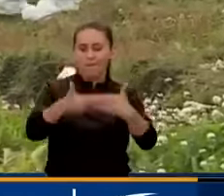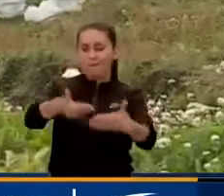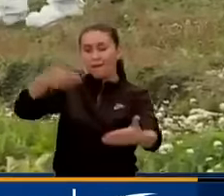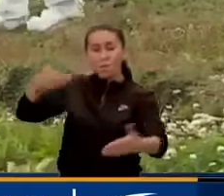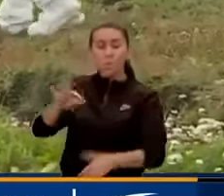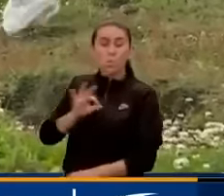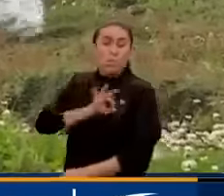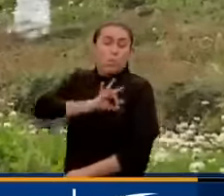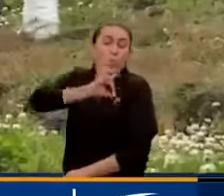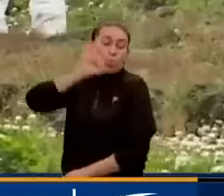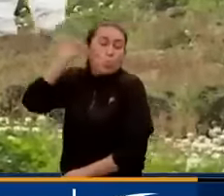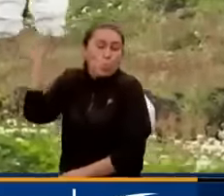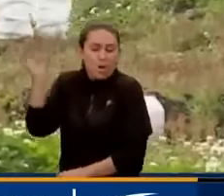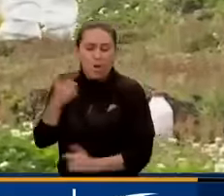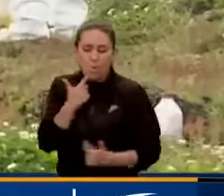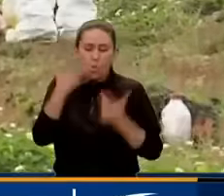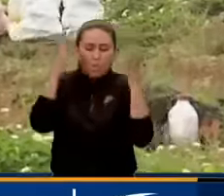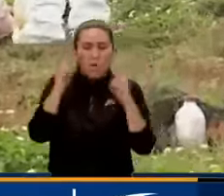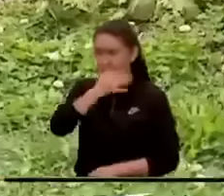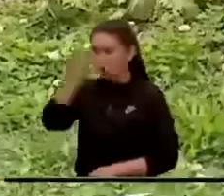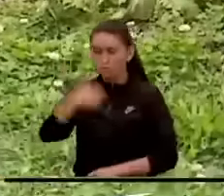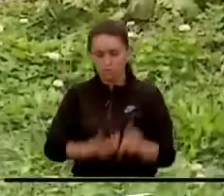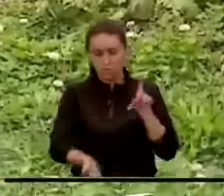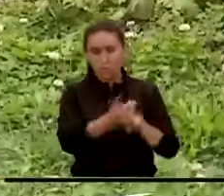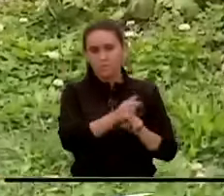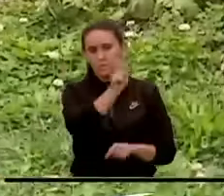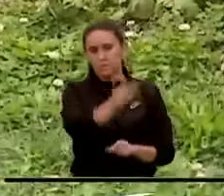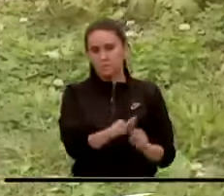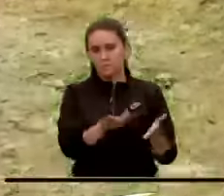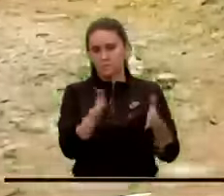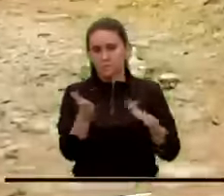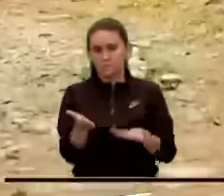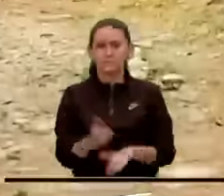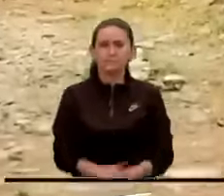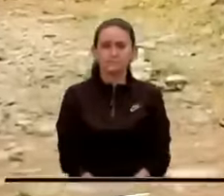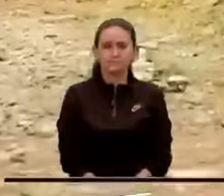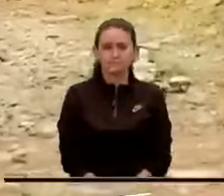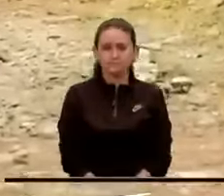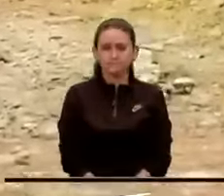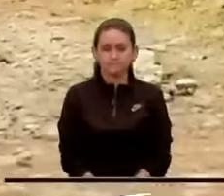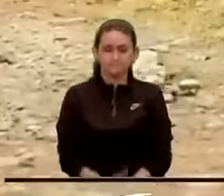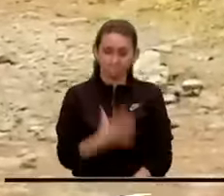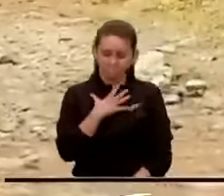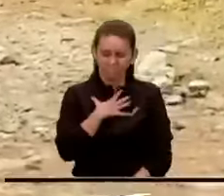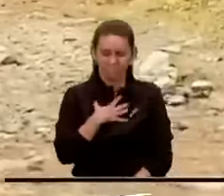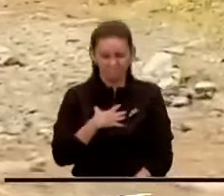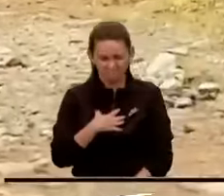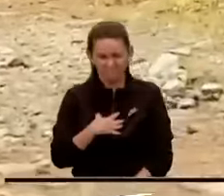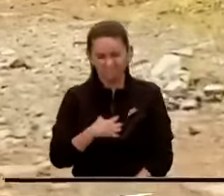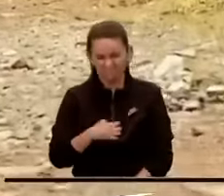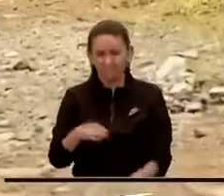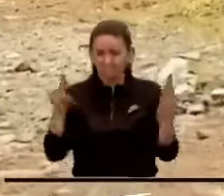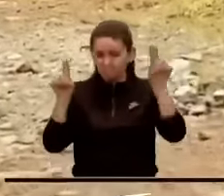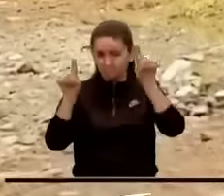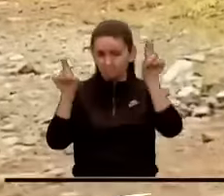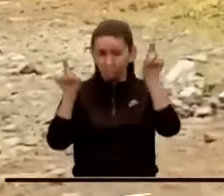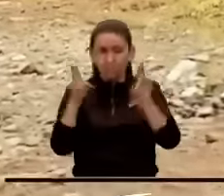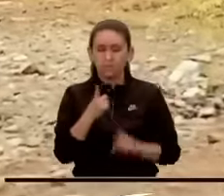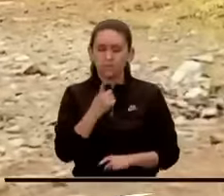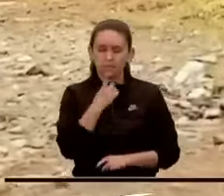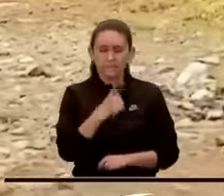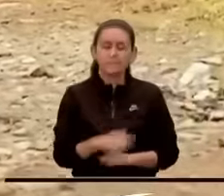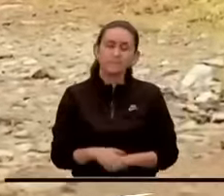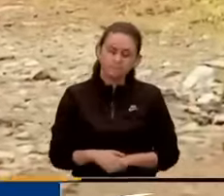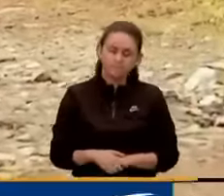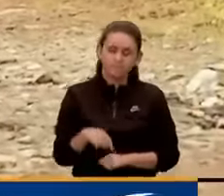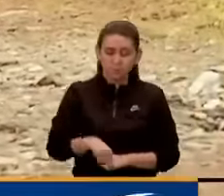podido hacerlo por temas de dinero. Él lamentó profundamente lo sucedido, abro comillas, lamento